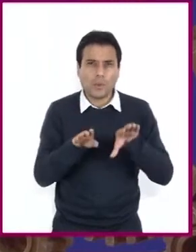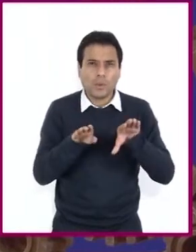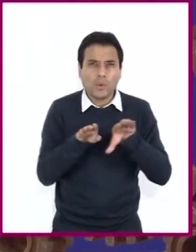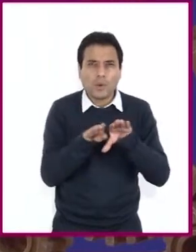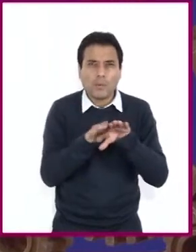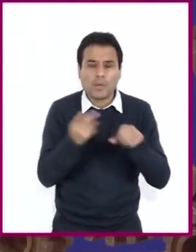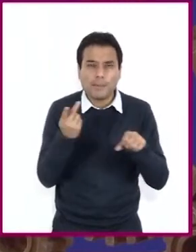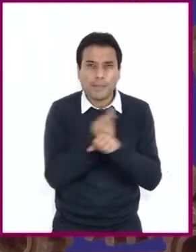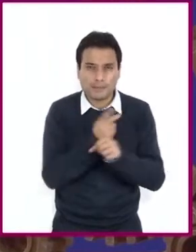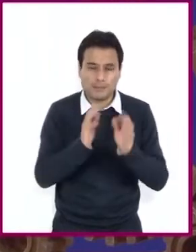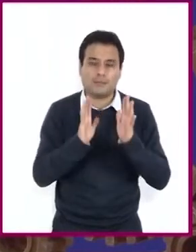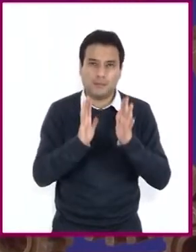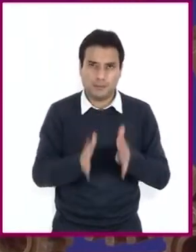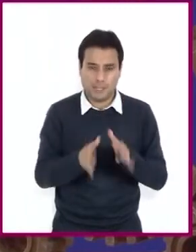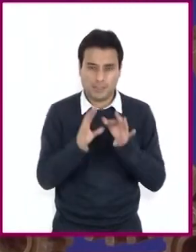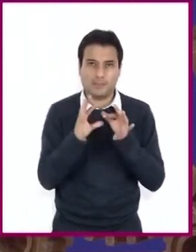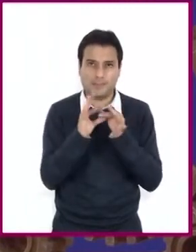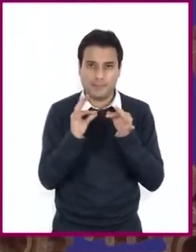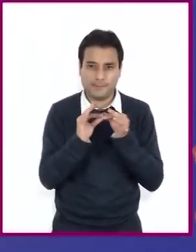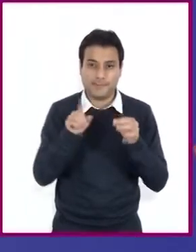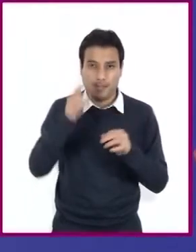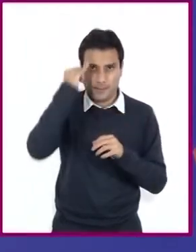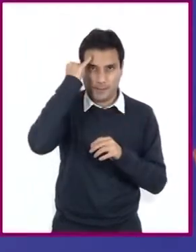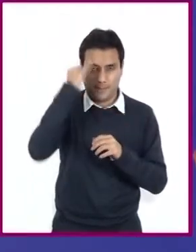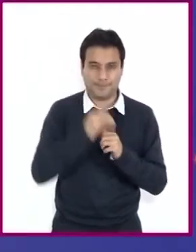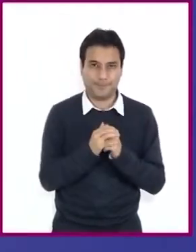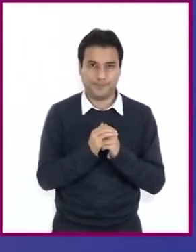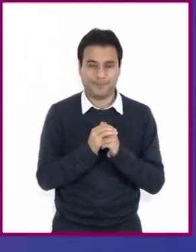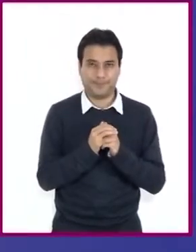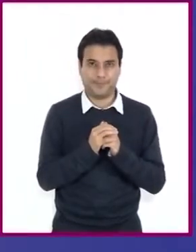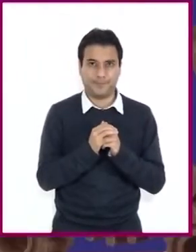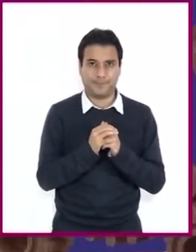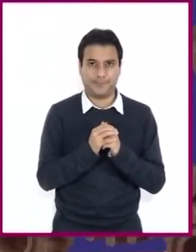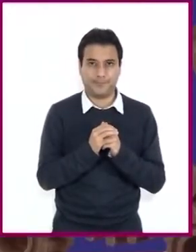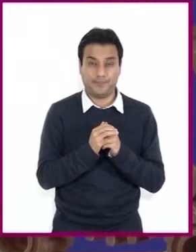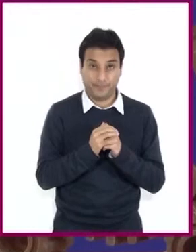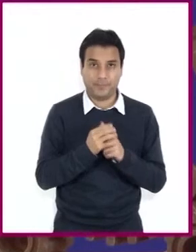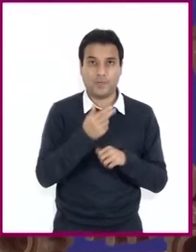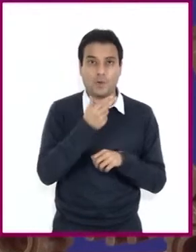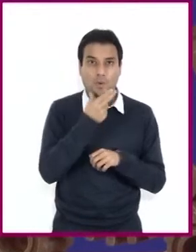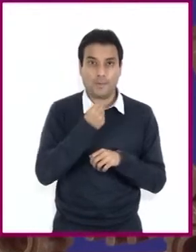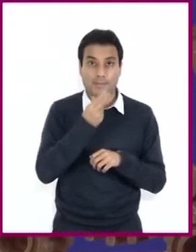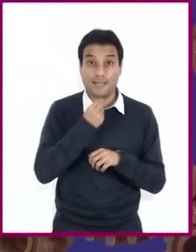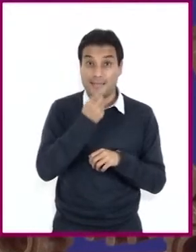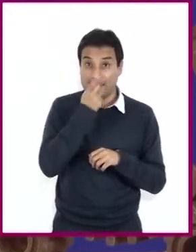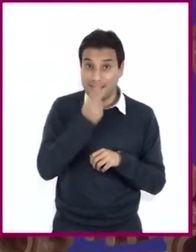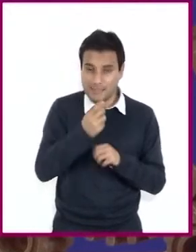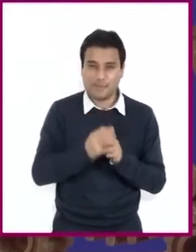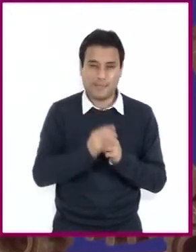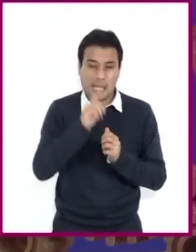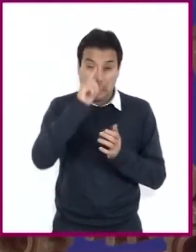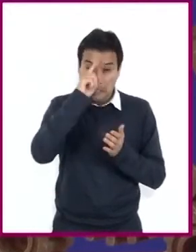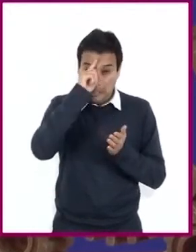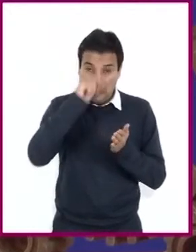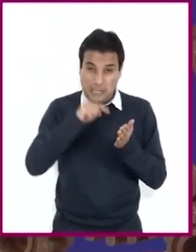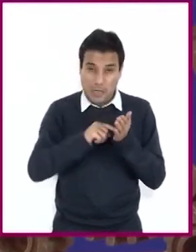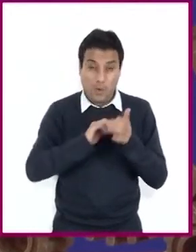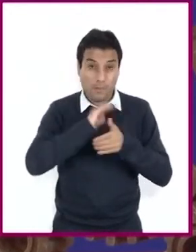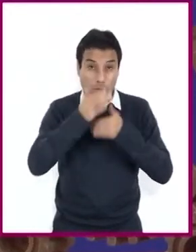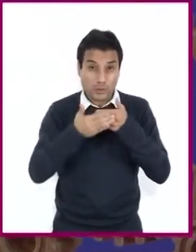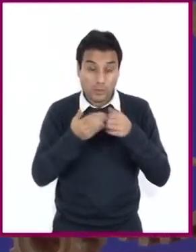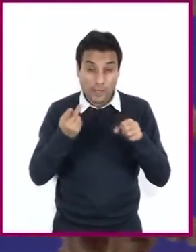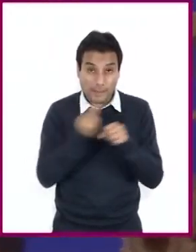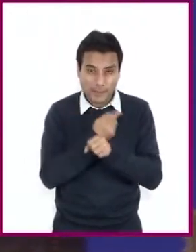variables y plantea una hipótesis, es decir, anuncia lo que espera que suceda para cada variable.